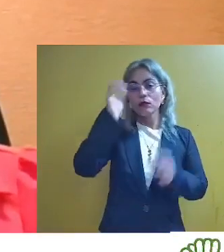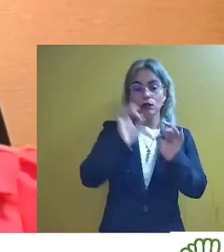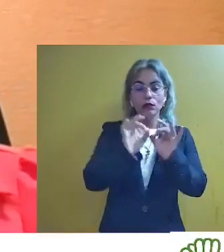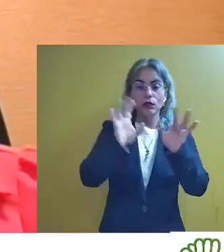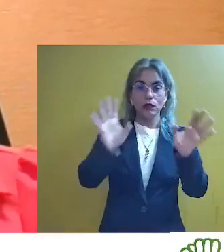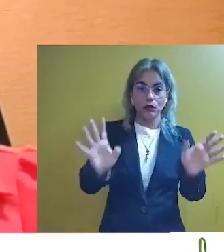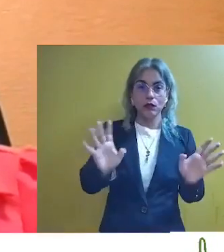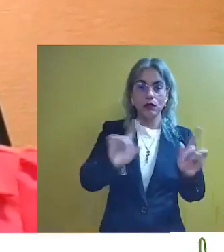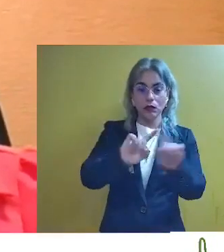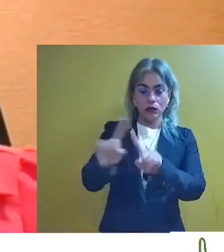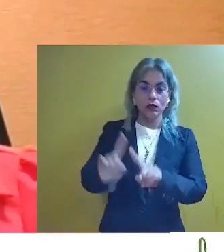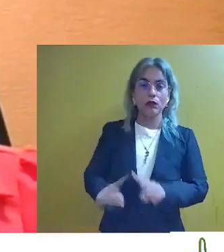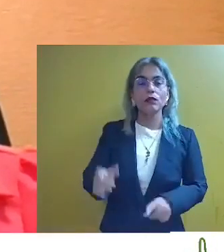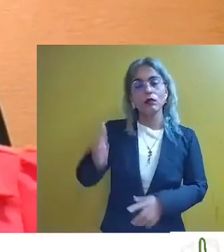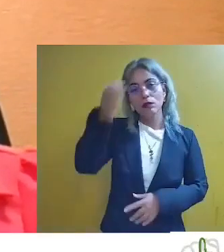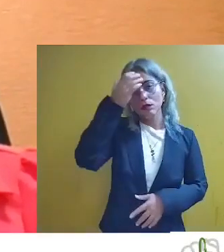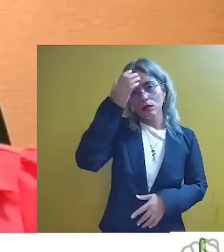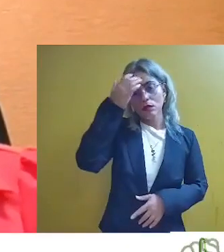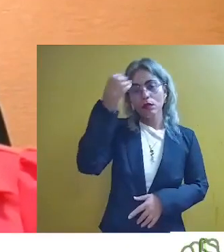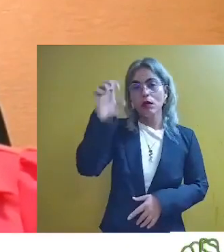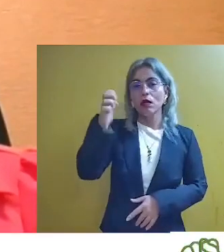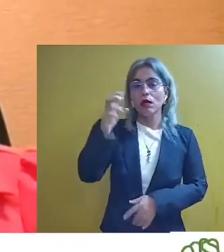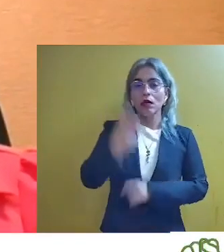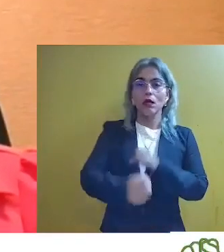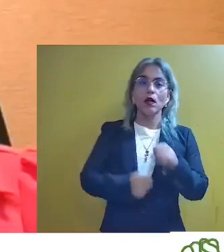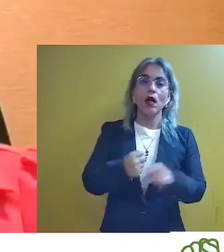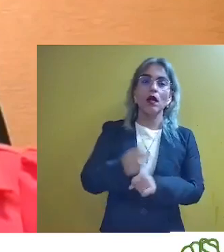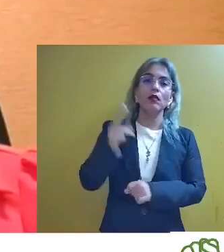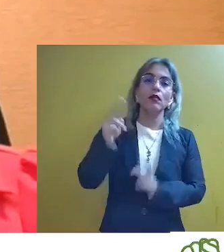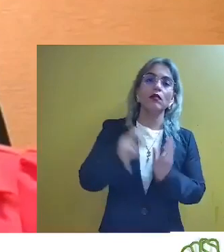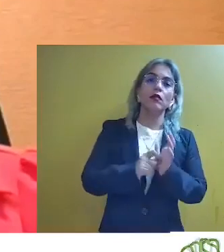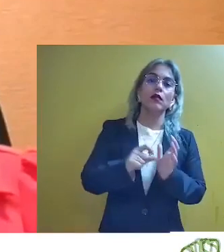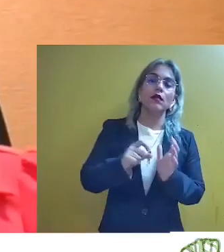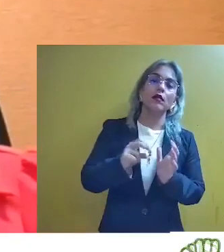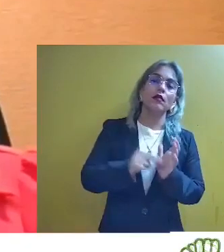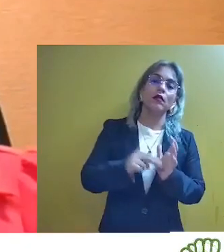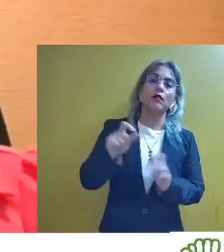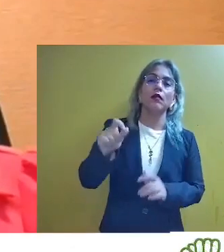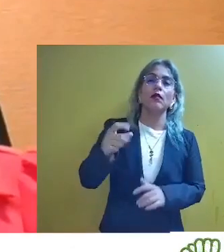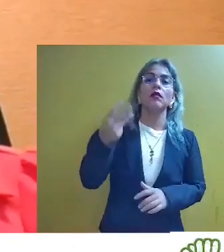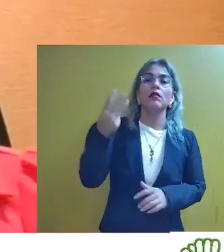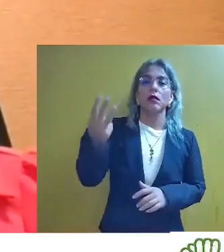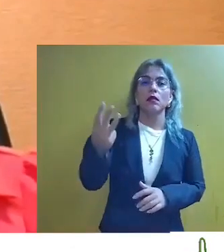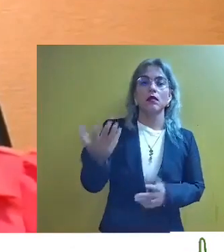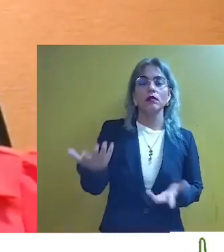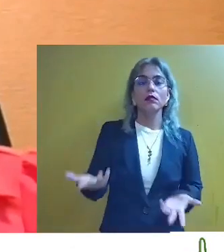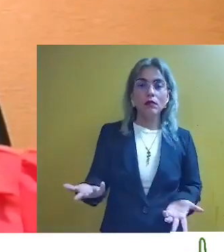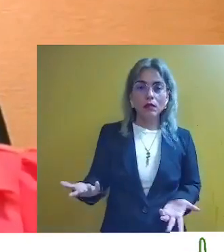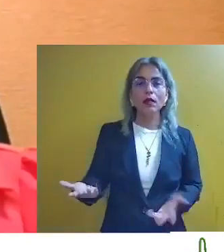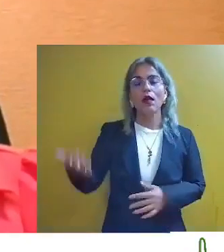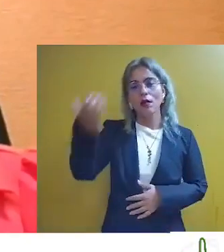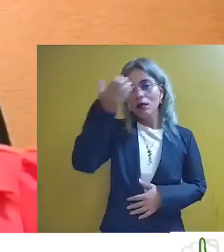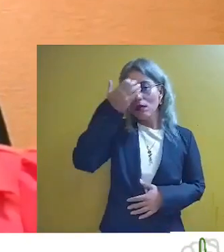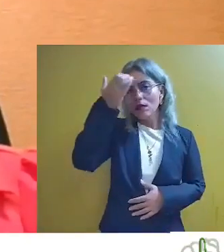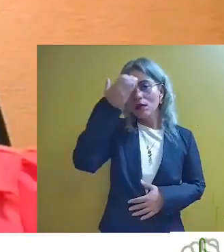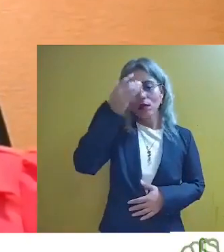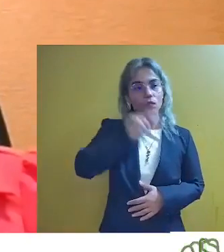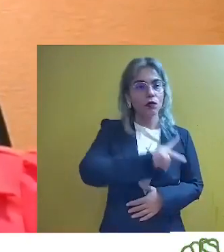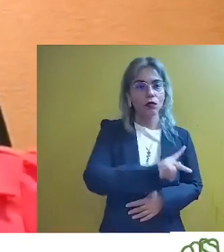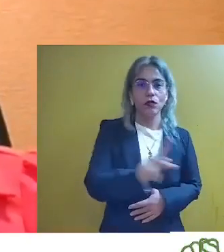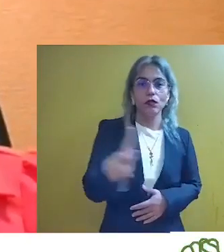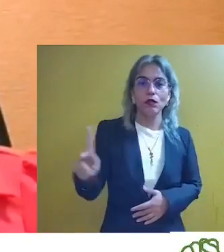del 2023. Por lo tanto, no era una situación ajena, no